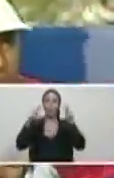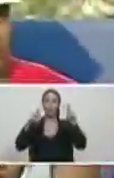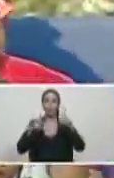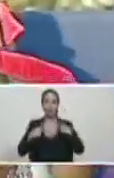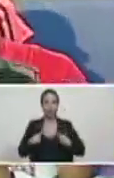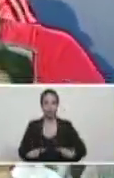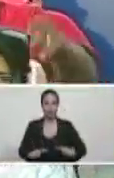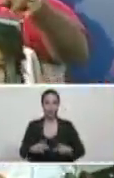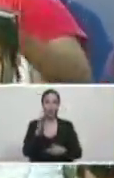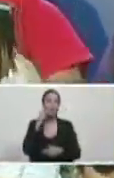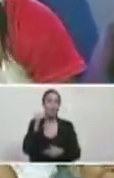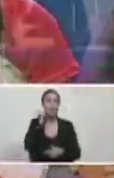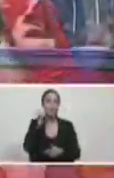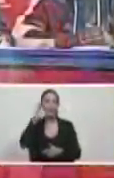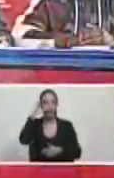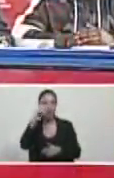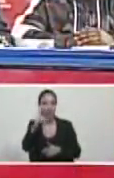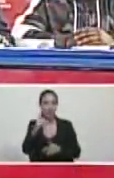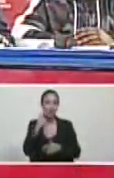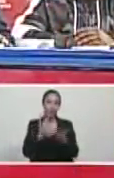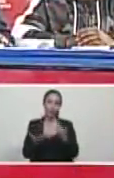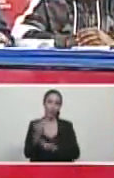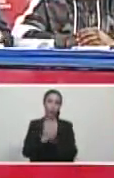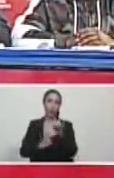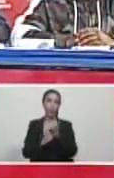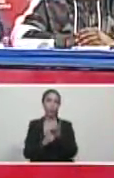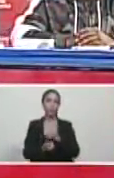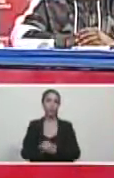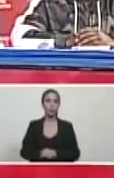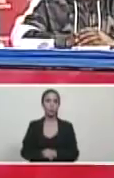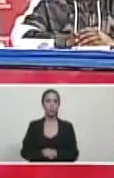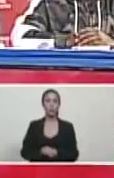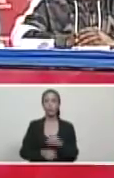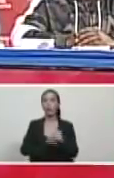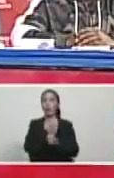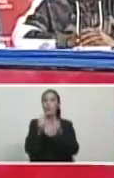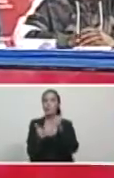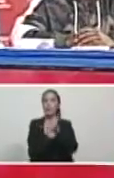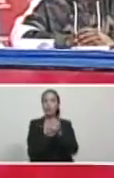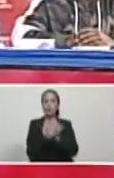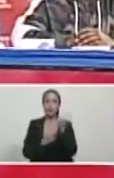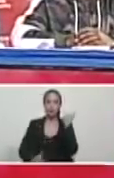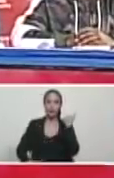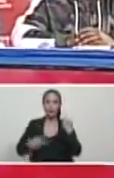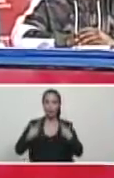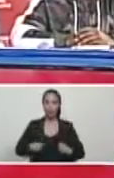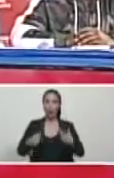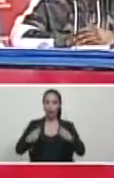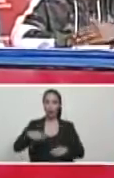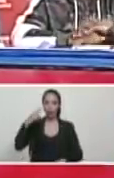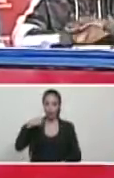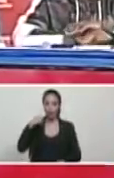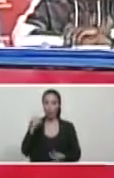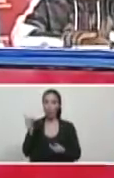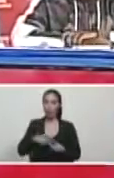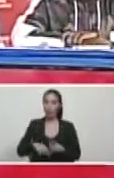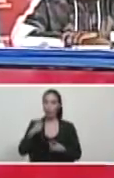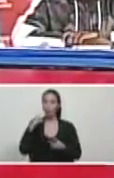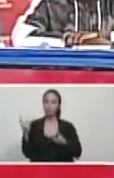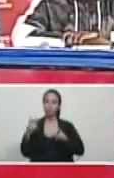lo garantiza. El vicepresidente Aristóbulo, que ya es militante del Movimiento por la Paz y la Vida,